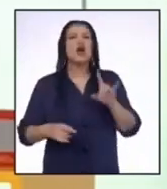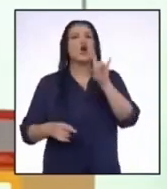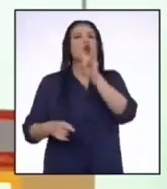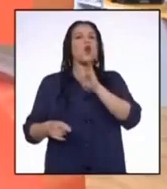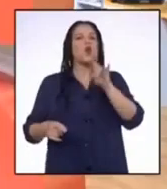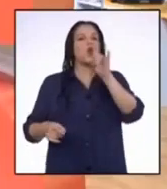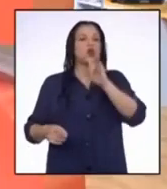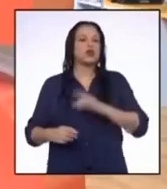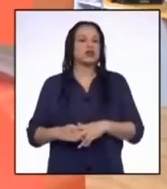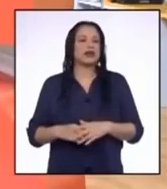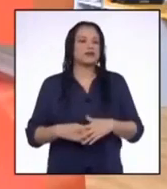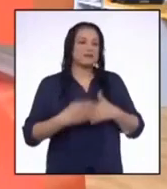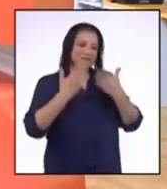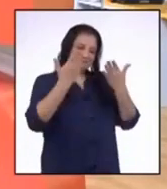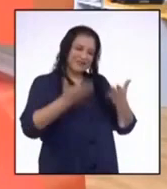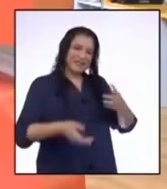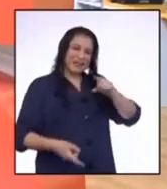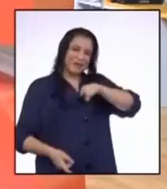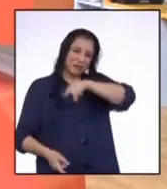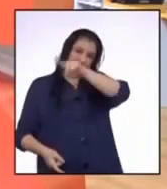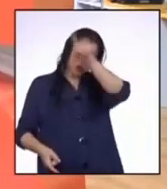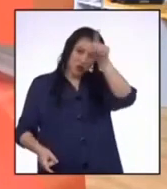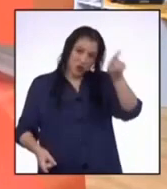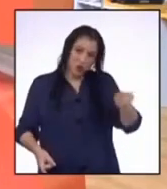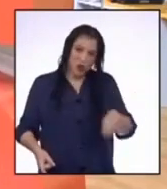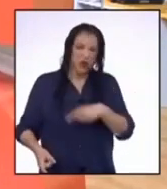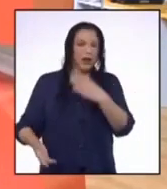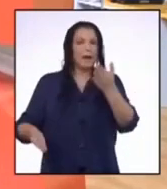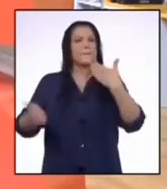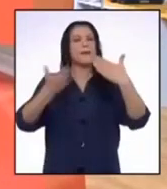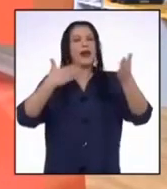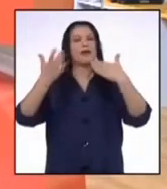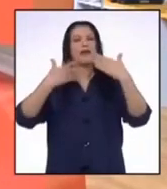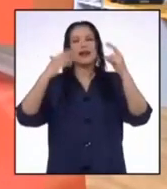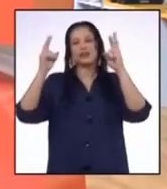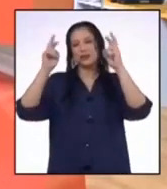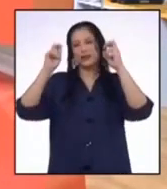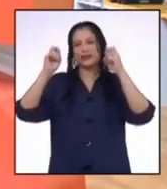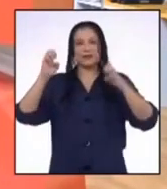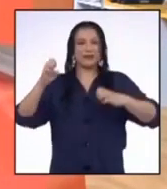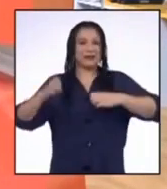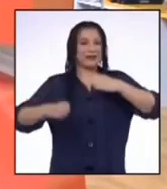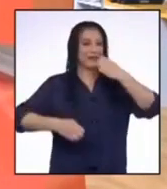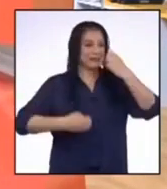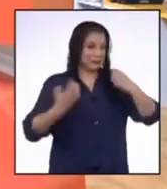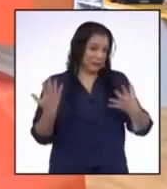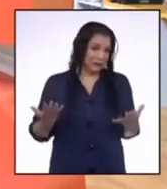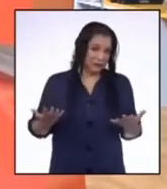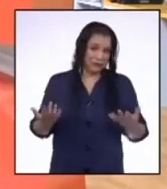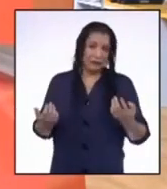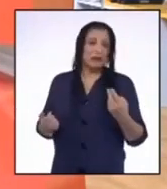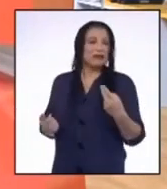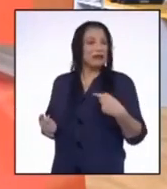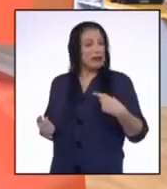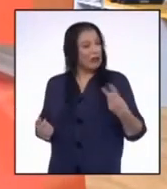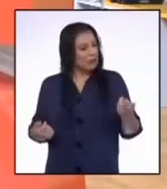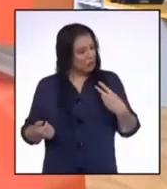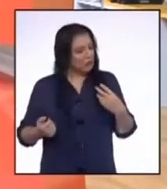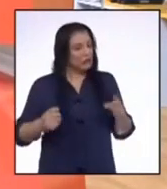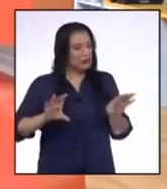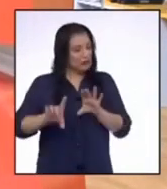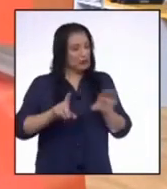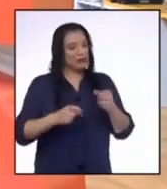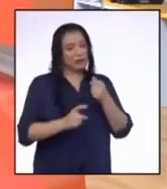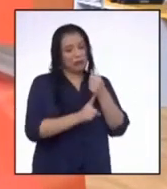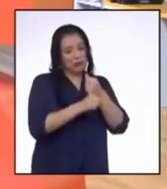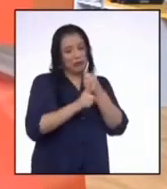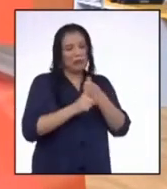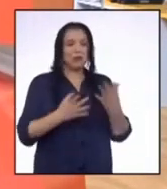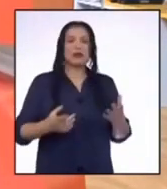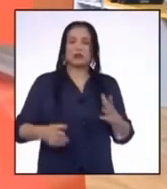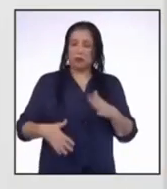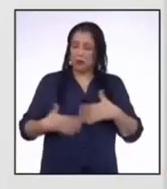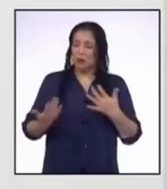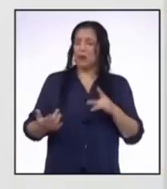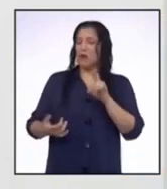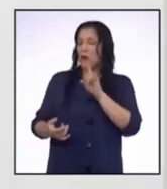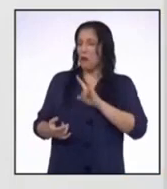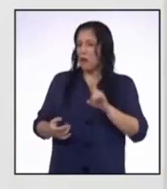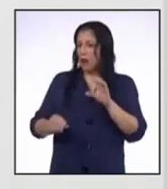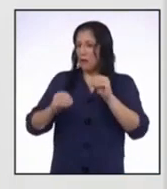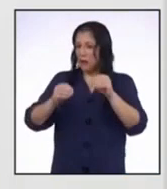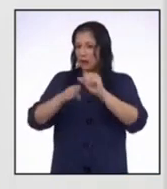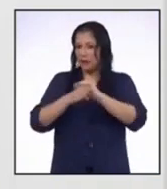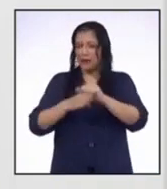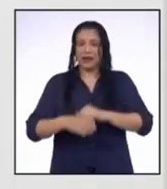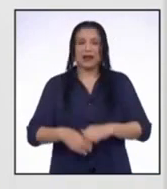usan esta ruleta para hablar sobre sus emociones. Así que nosotros decidimos hacer la nuestra y nos ha servido.